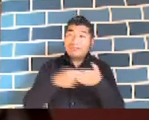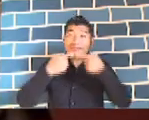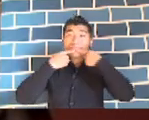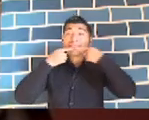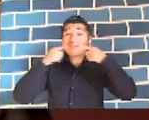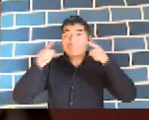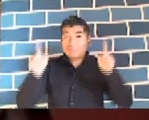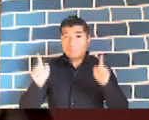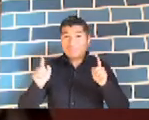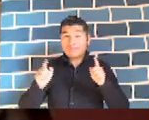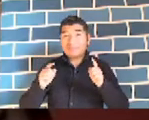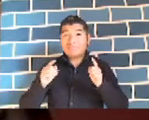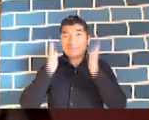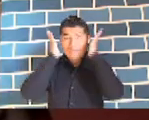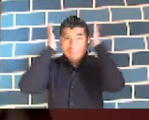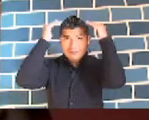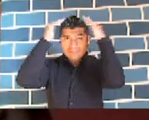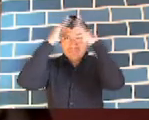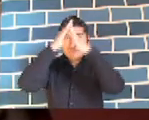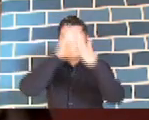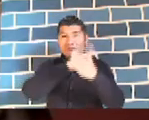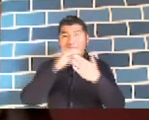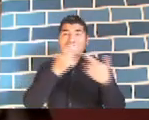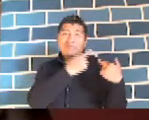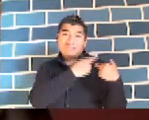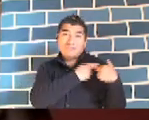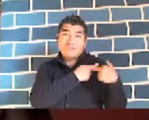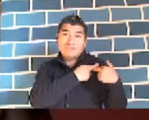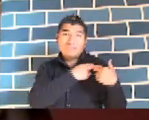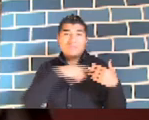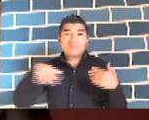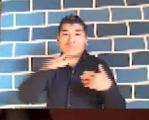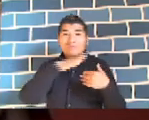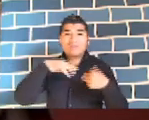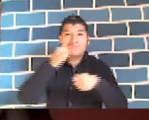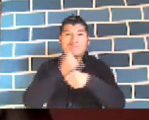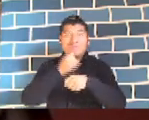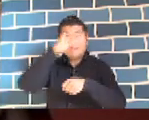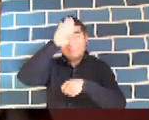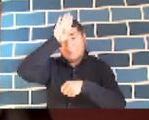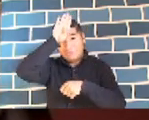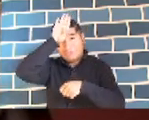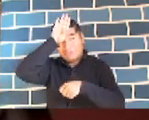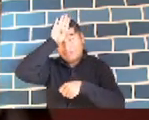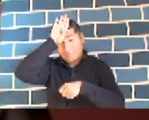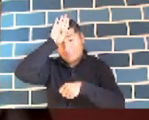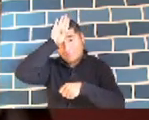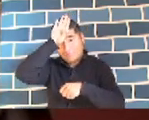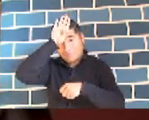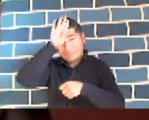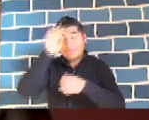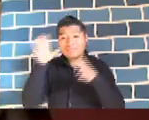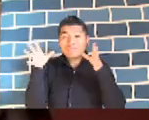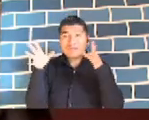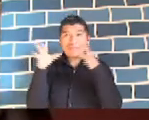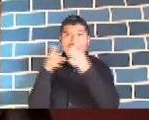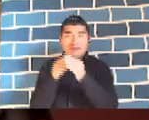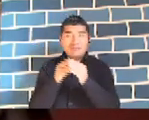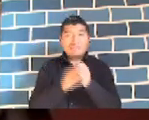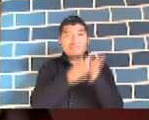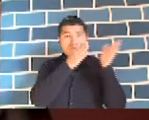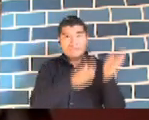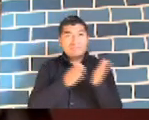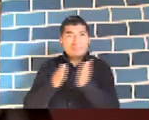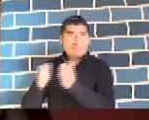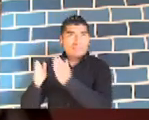los obispos y los delegados de las comunidades amazónicas de bolivia que se reunieron en preparación del